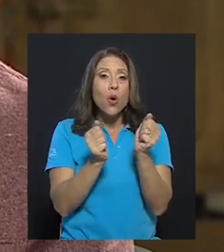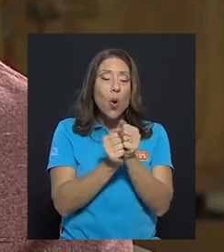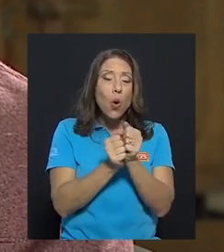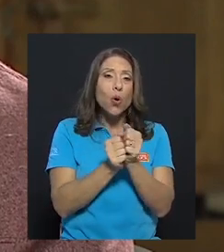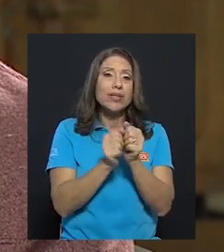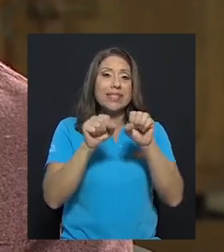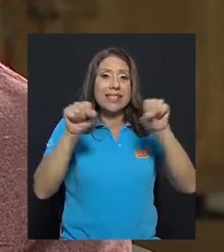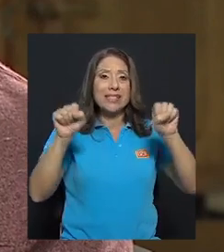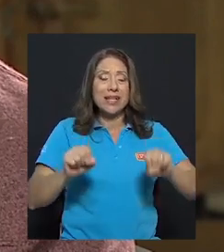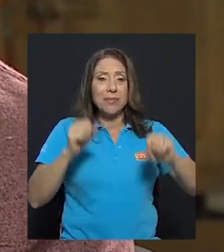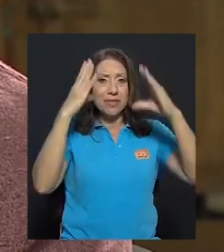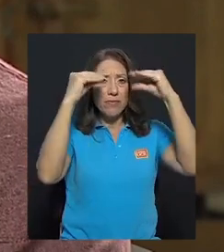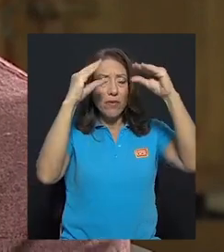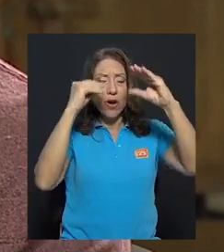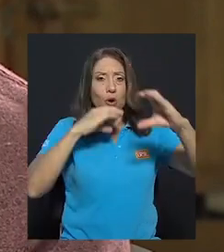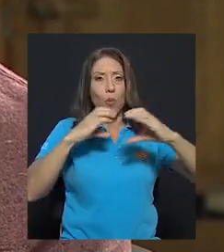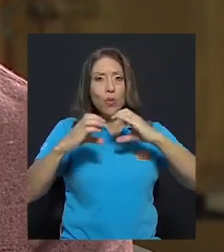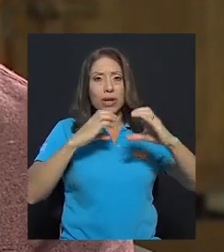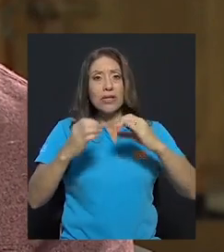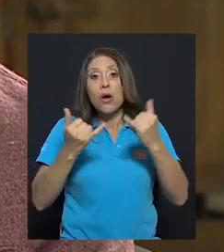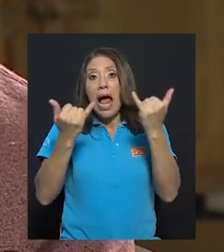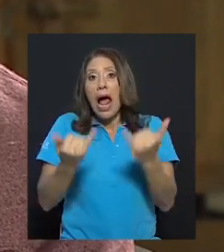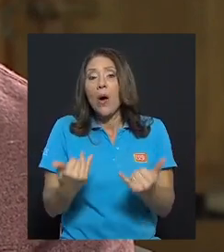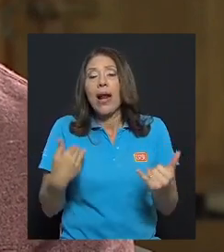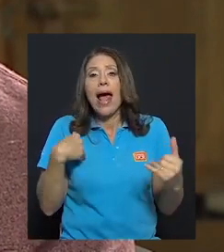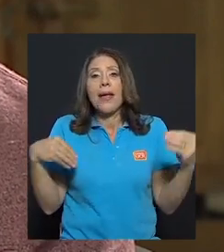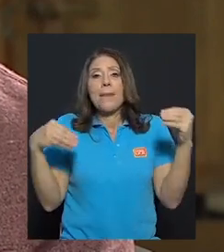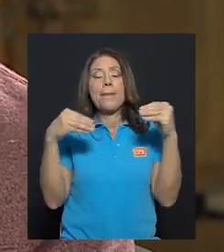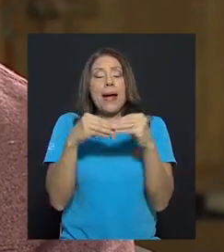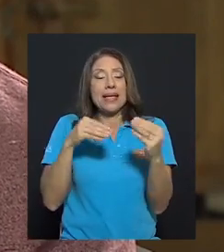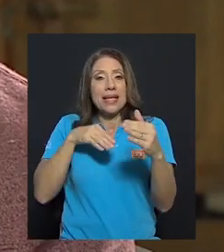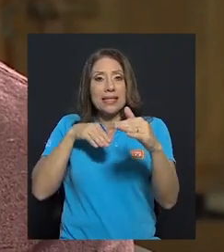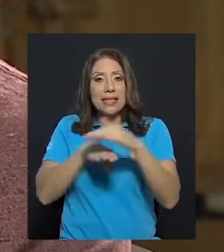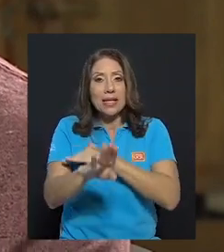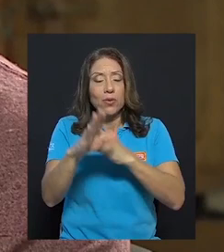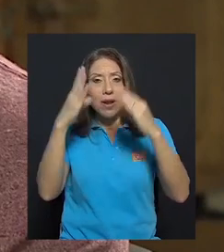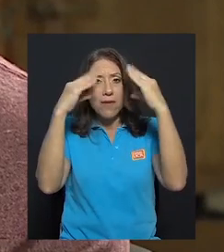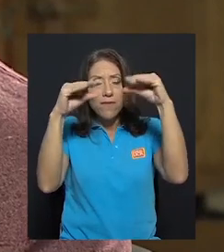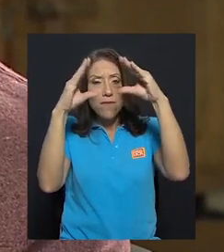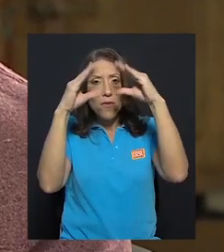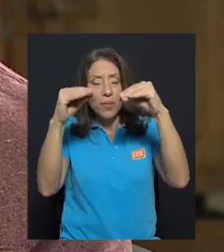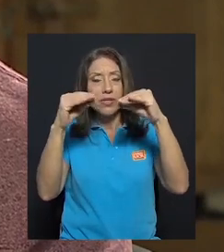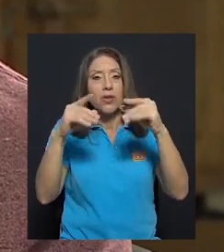comunicación. Al existir mayor acceso a la información, ciertamente nosotros podemos